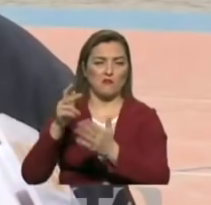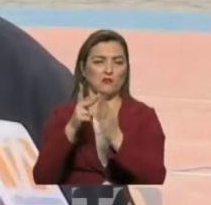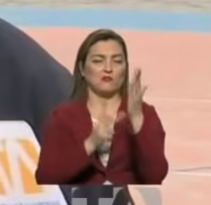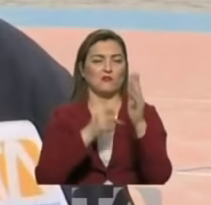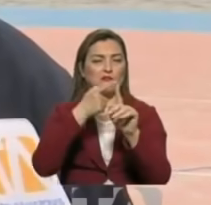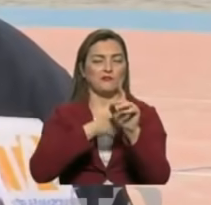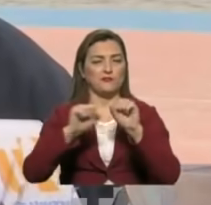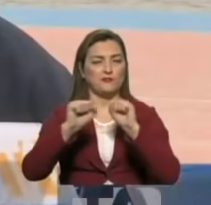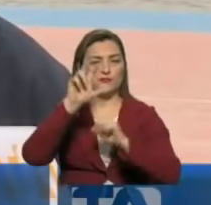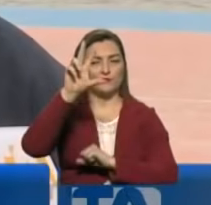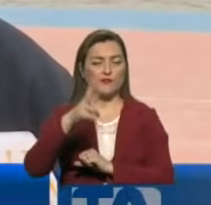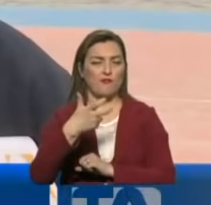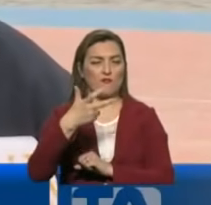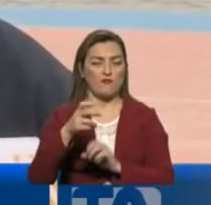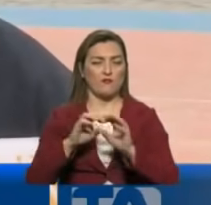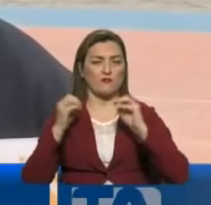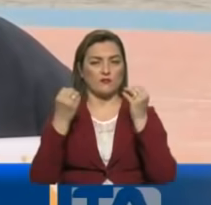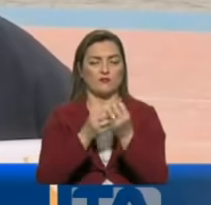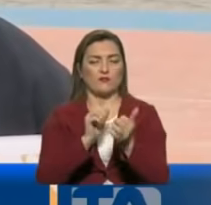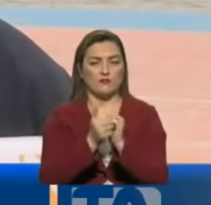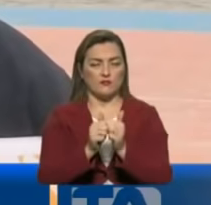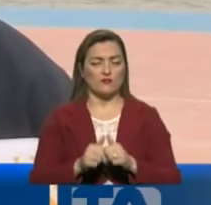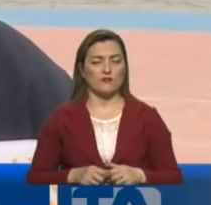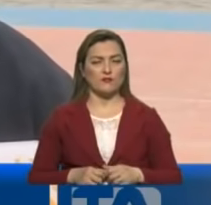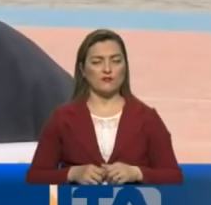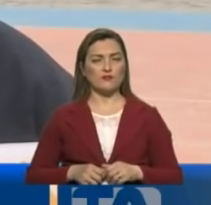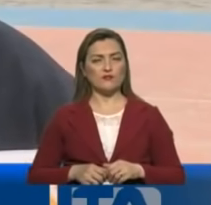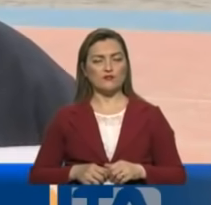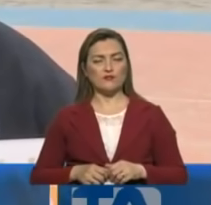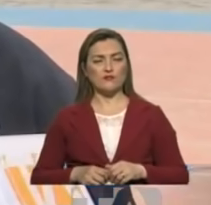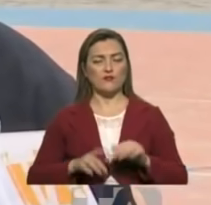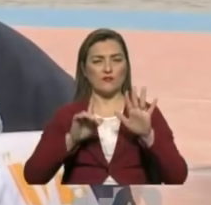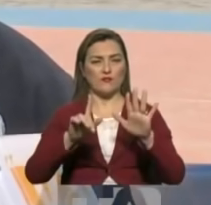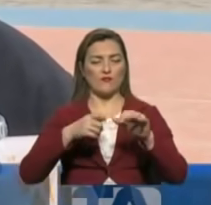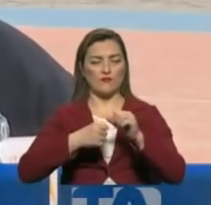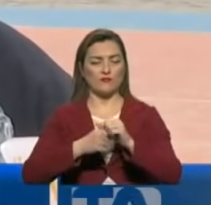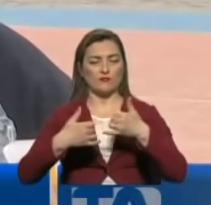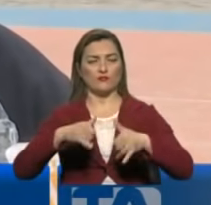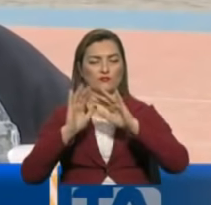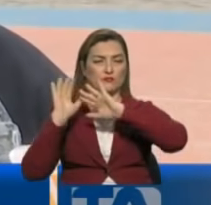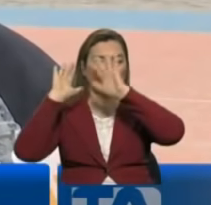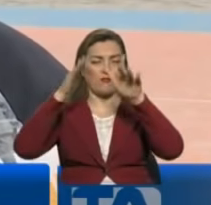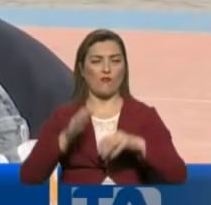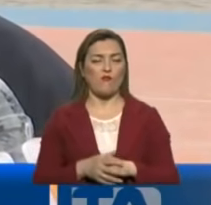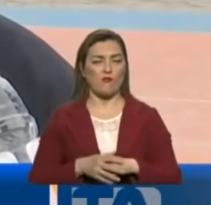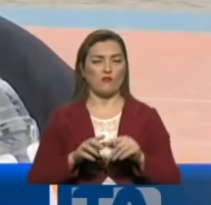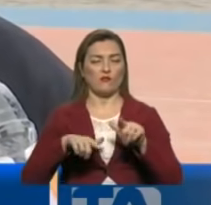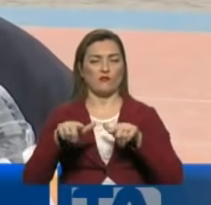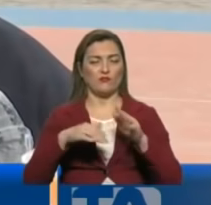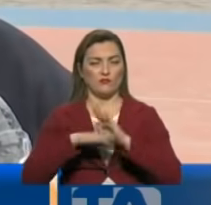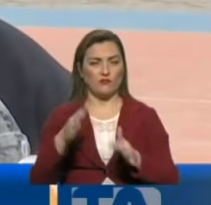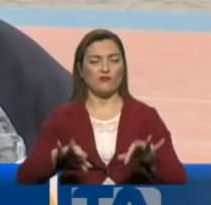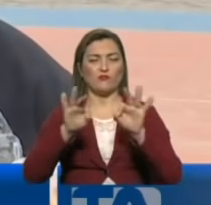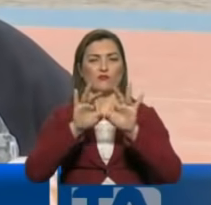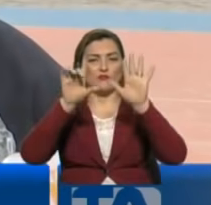entregar en el mes de mayo 13 organizaciones deportivas, entre 6 canchas de Ecuavolley igual en sitios emblemáticos y